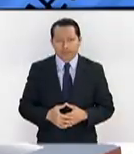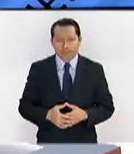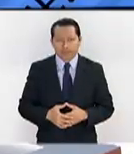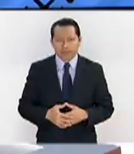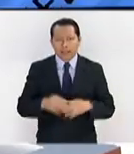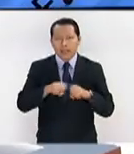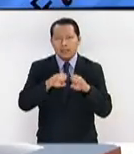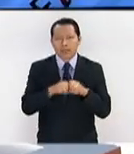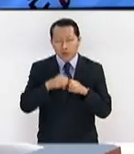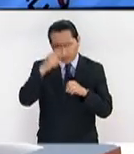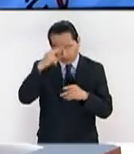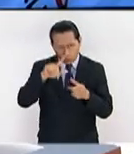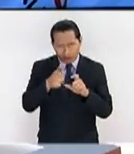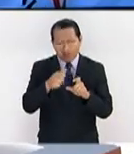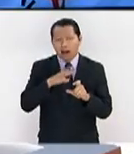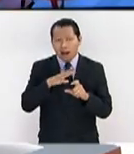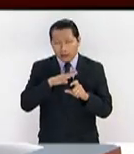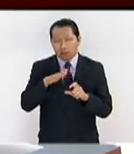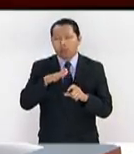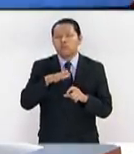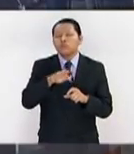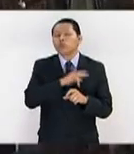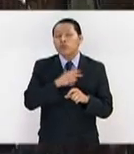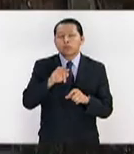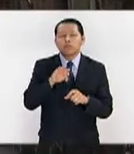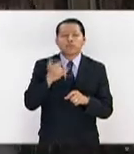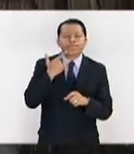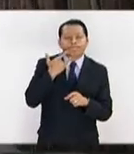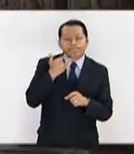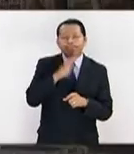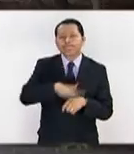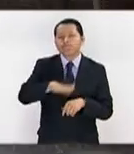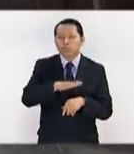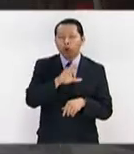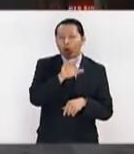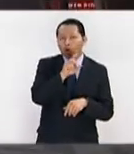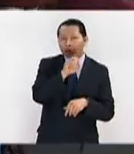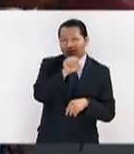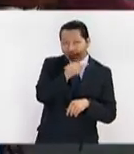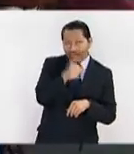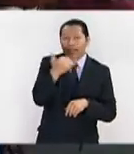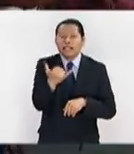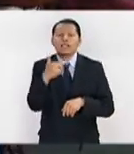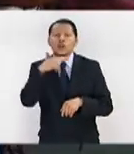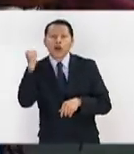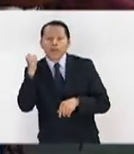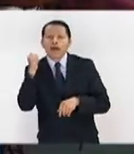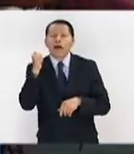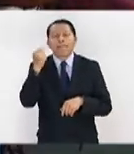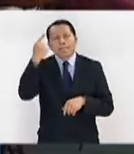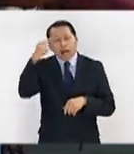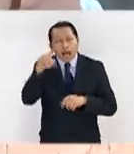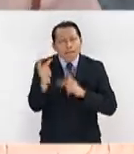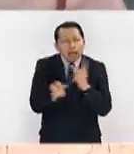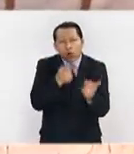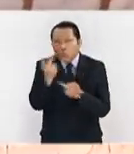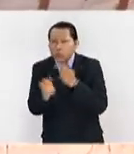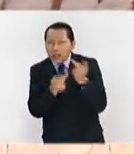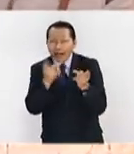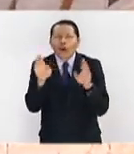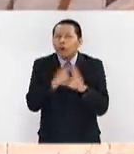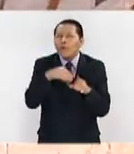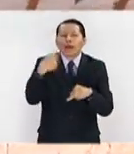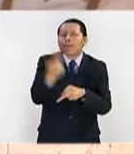Y el equipo de México al Día realizó un recorrido por las colonias Condesa y Roma para sondear, para conocer de primera voz la